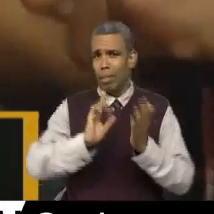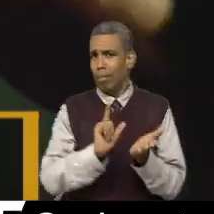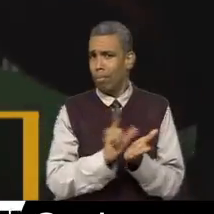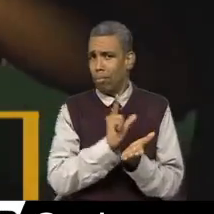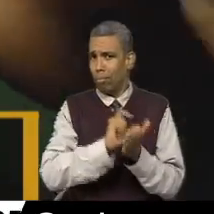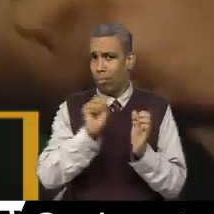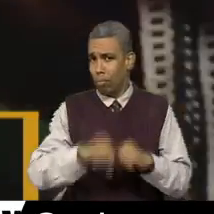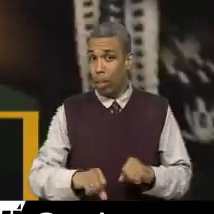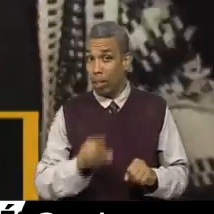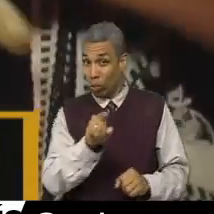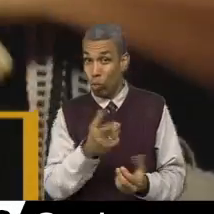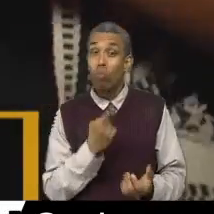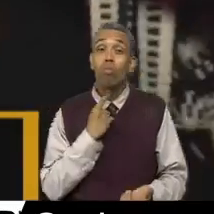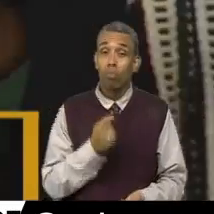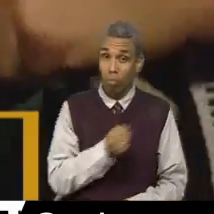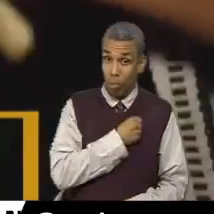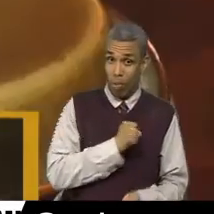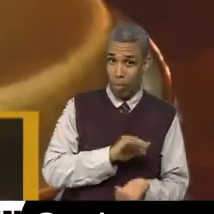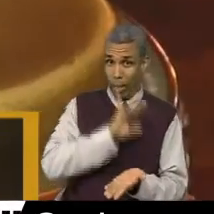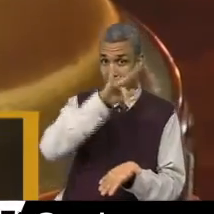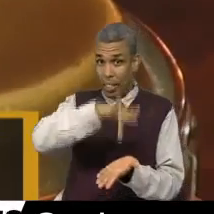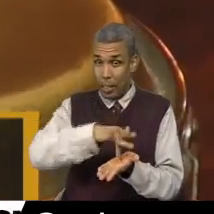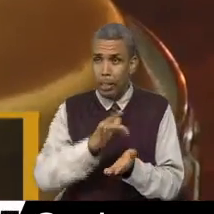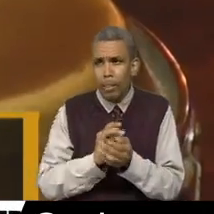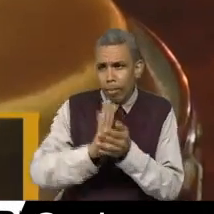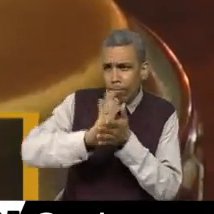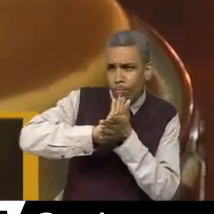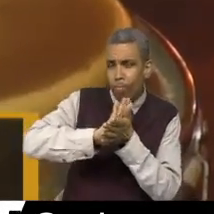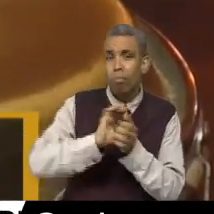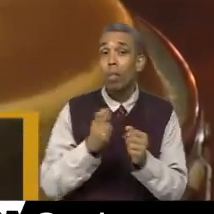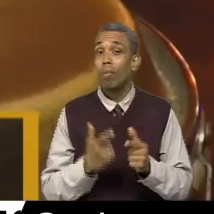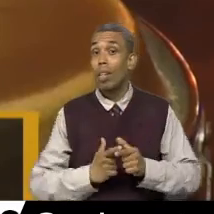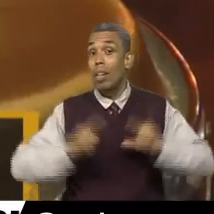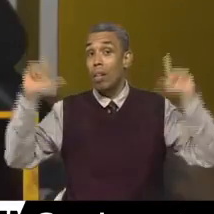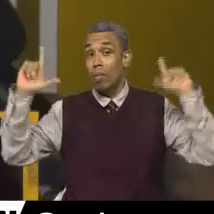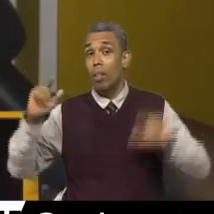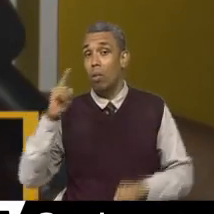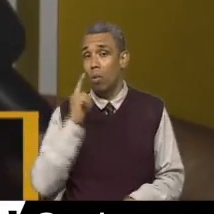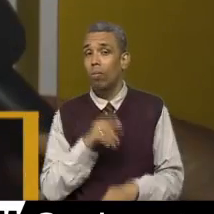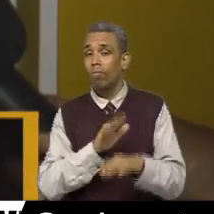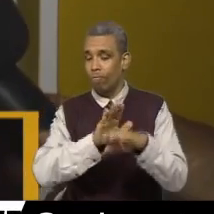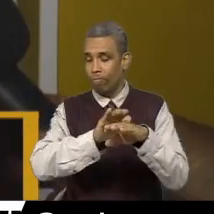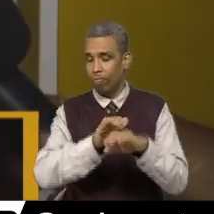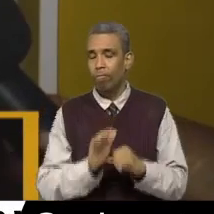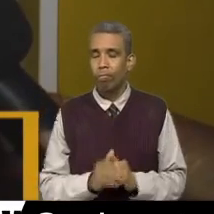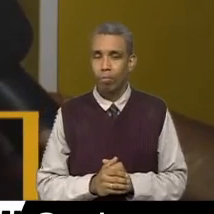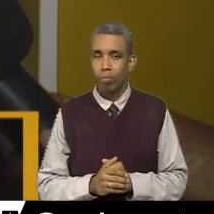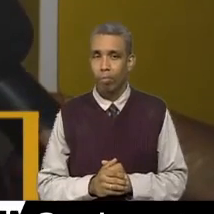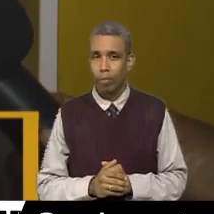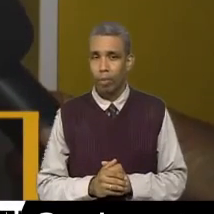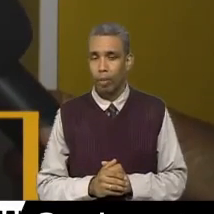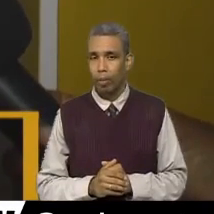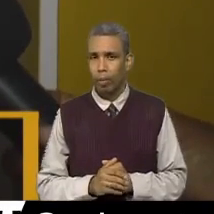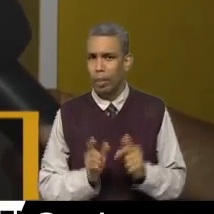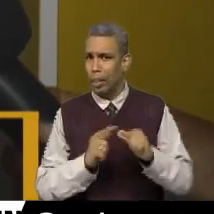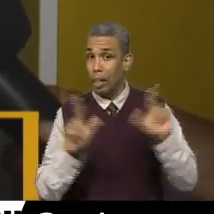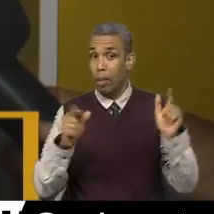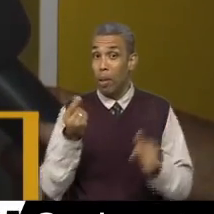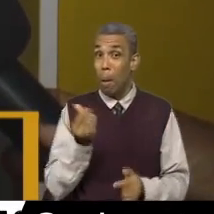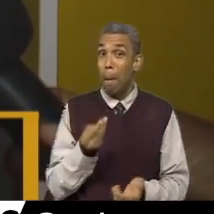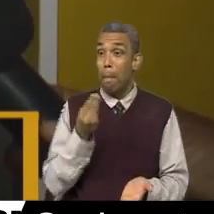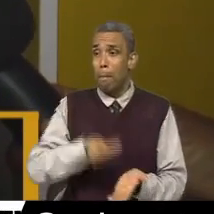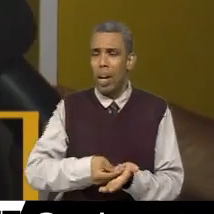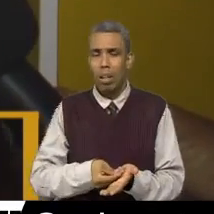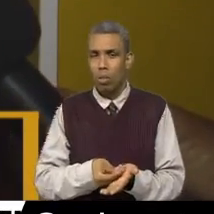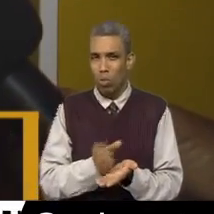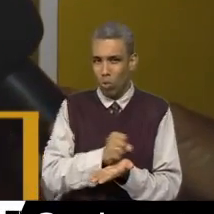amantes de la salsa. De acuerdo con los organizadores, la entrada es libre, pero el cupo es limitado. Es un sitio nuevo en Barranca Bermeja, es el segundo evento que se hace allí, el primero lo hizo la